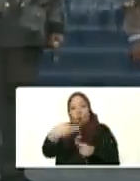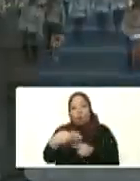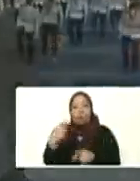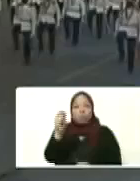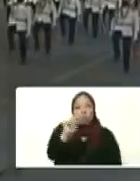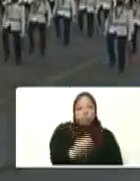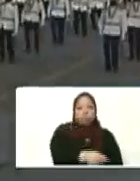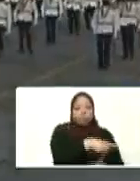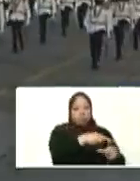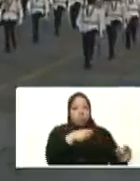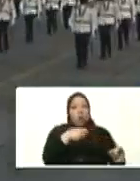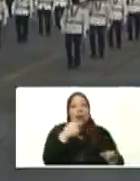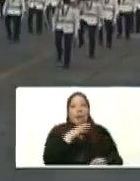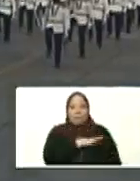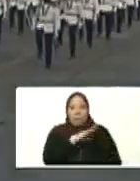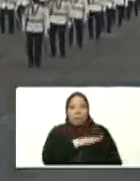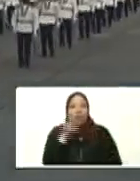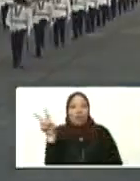de la nación.